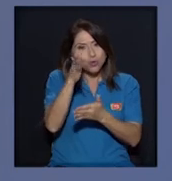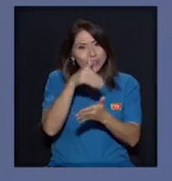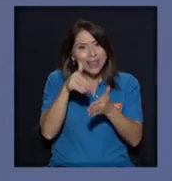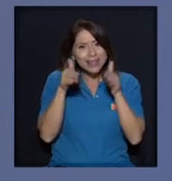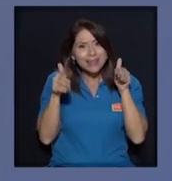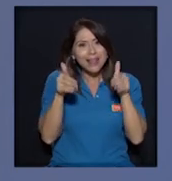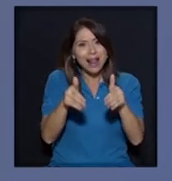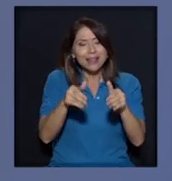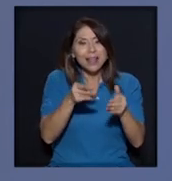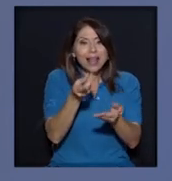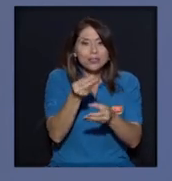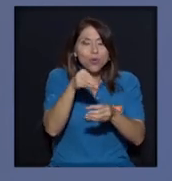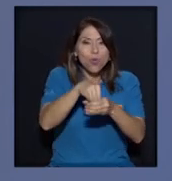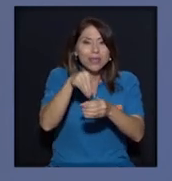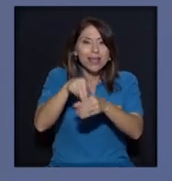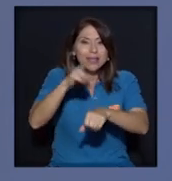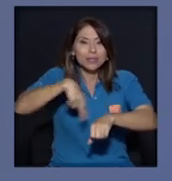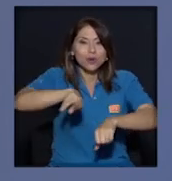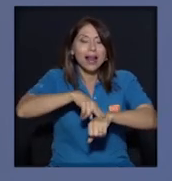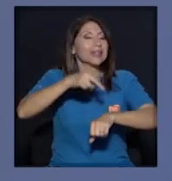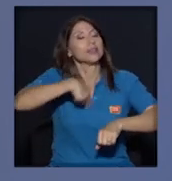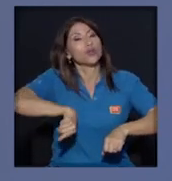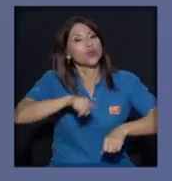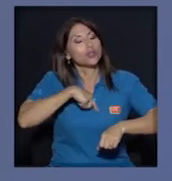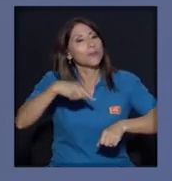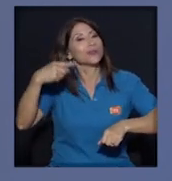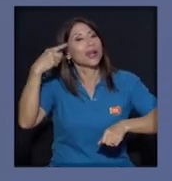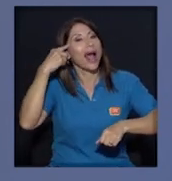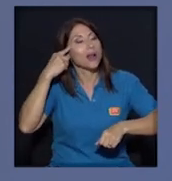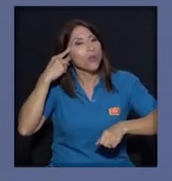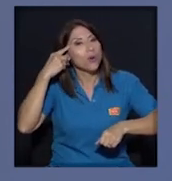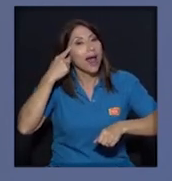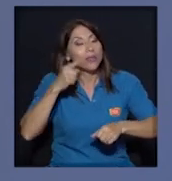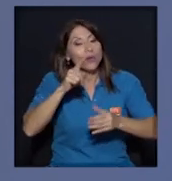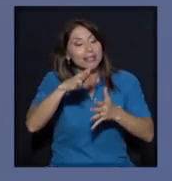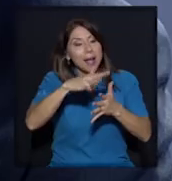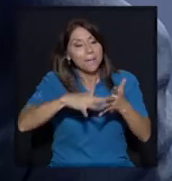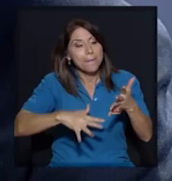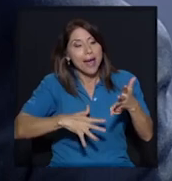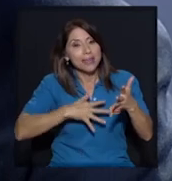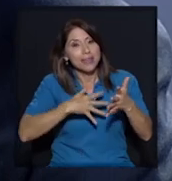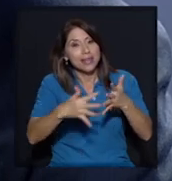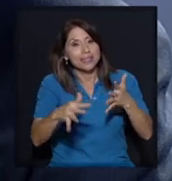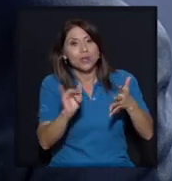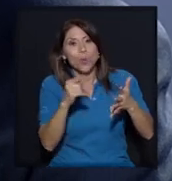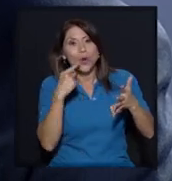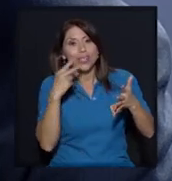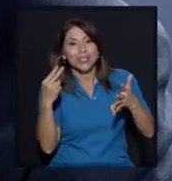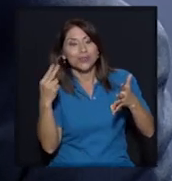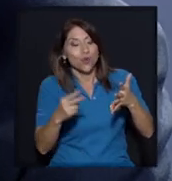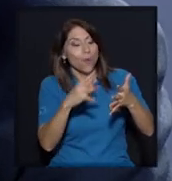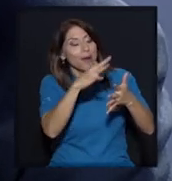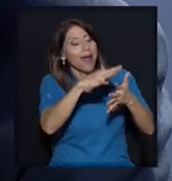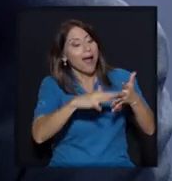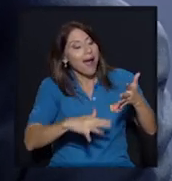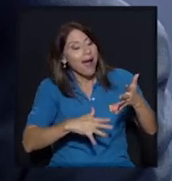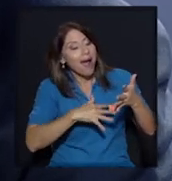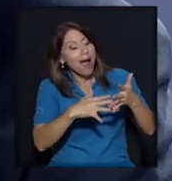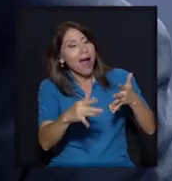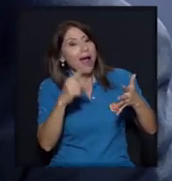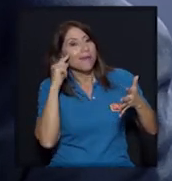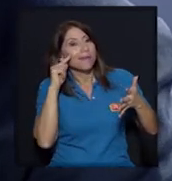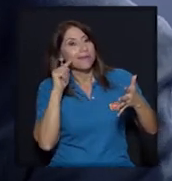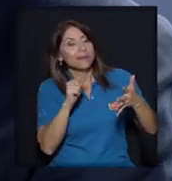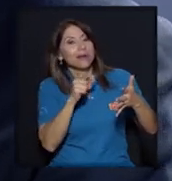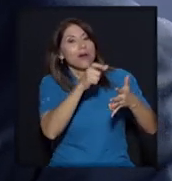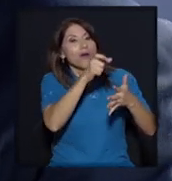calculando esta matriz que precisamente como su nombre lo indica nos permite ver cuál es la función de producción que